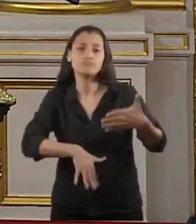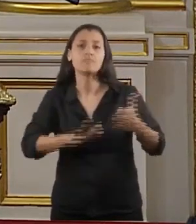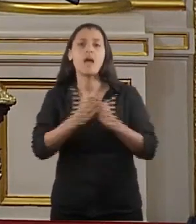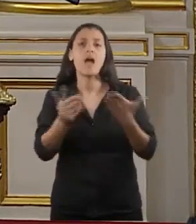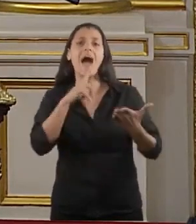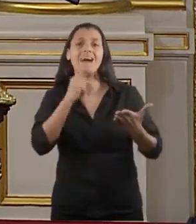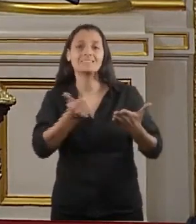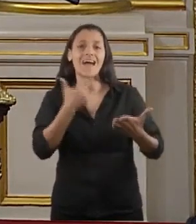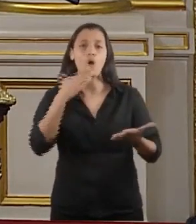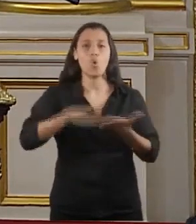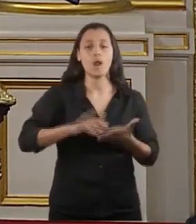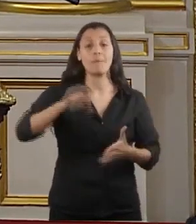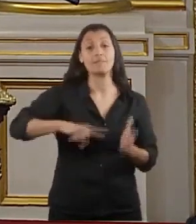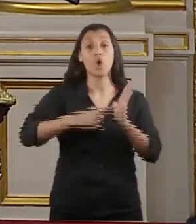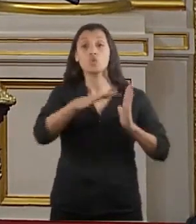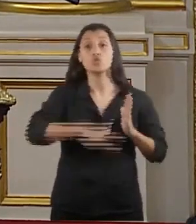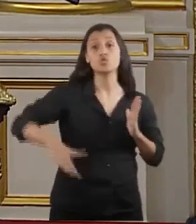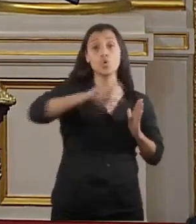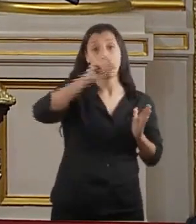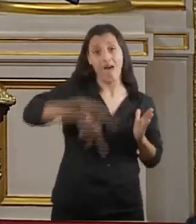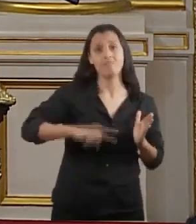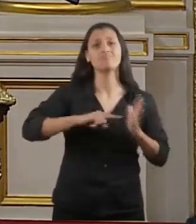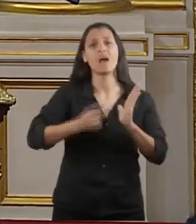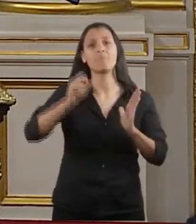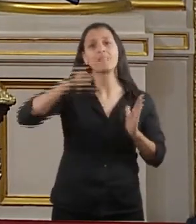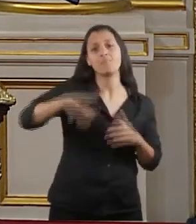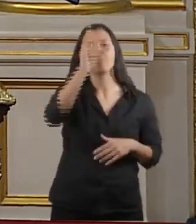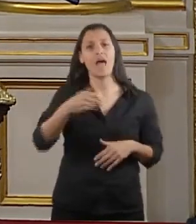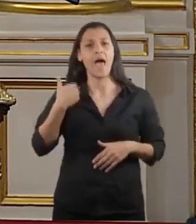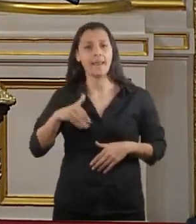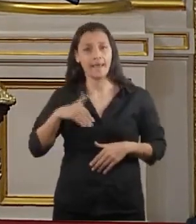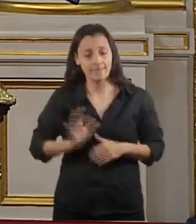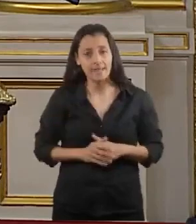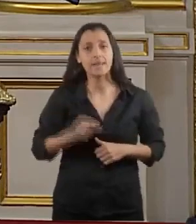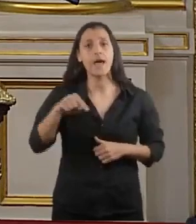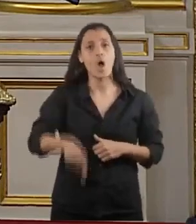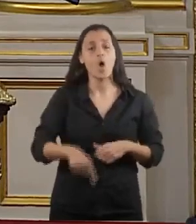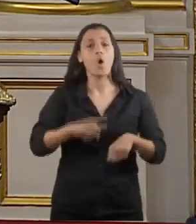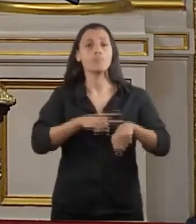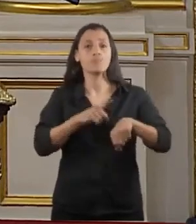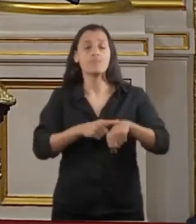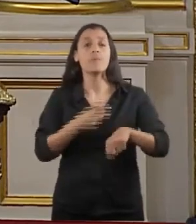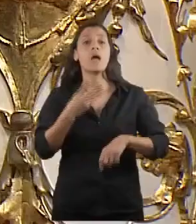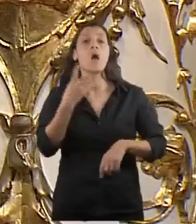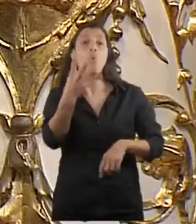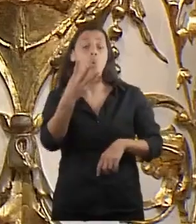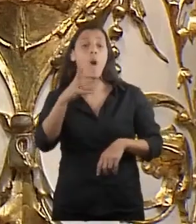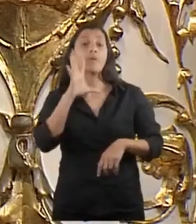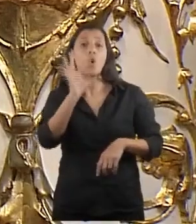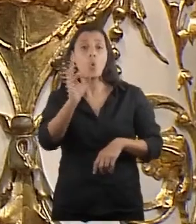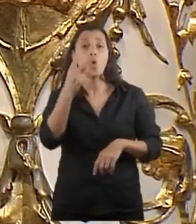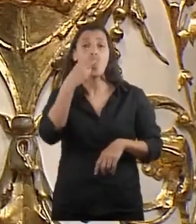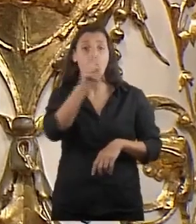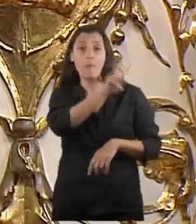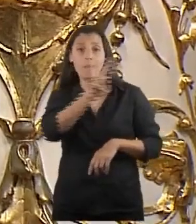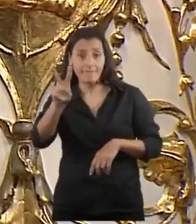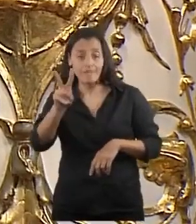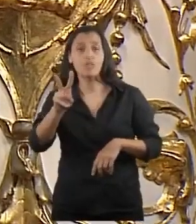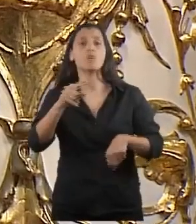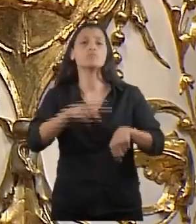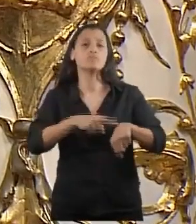juramento en la ciudad de Buenos Aires capital de la República Argentina a los cuatro días del mes de julio del año 2022